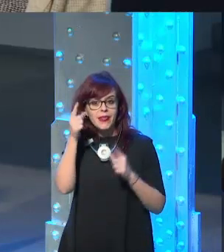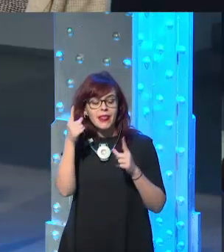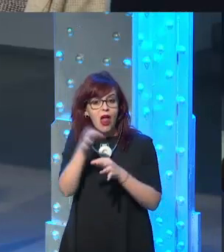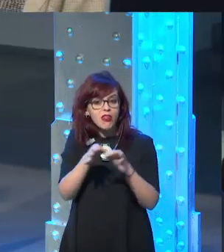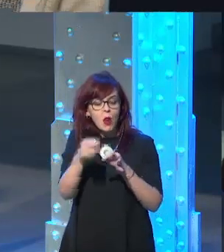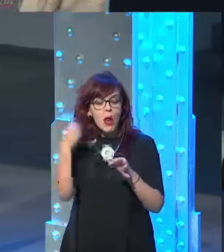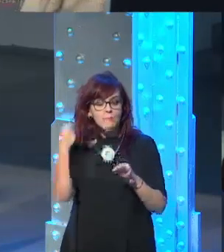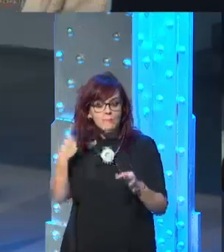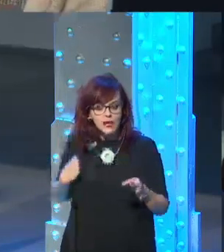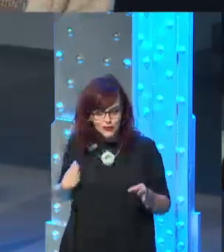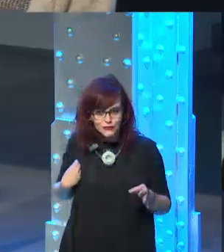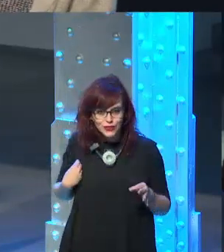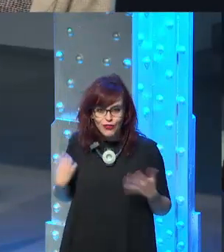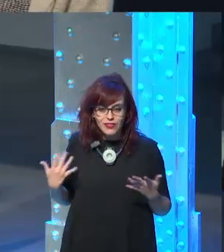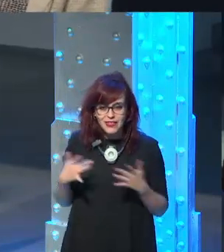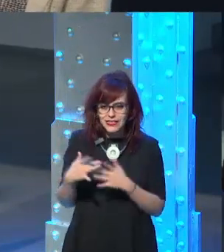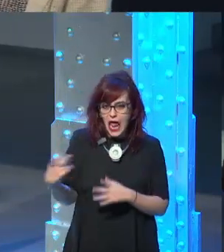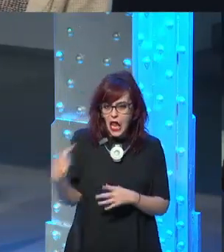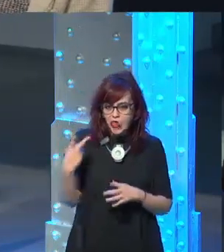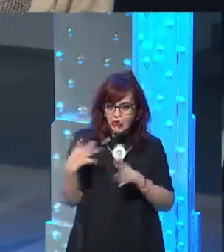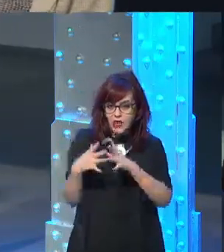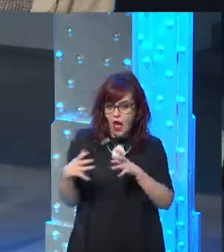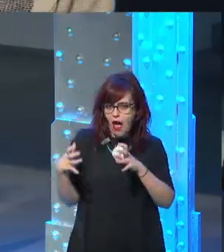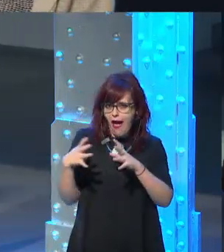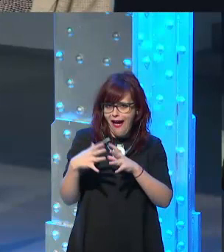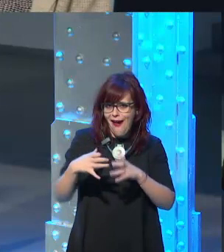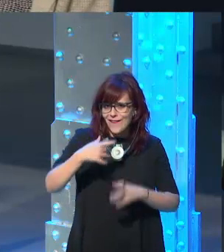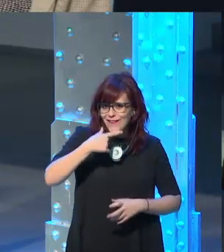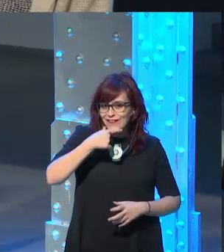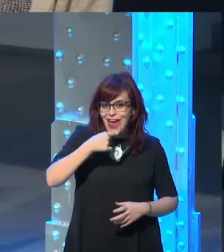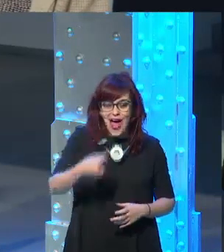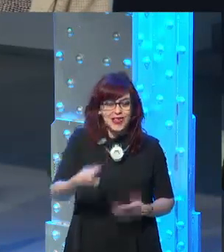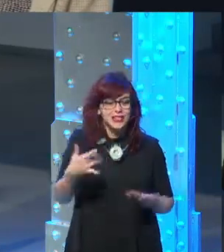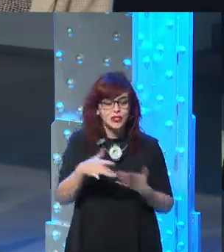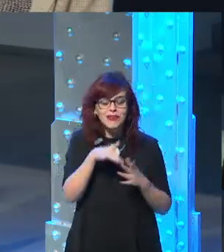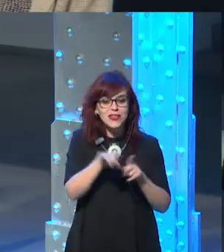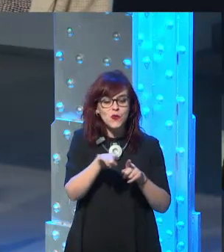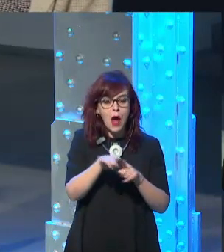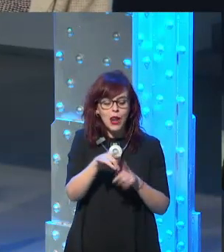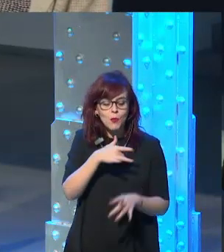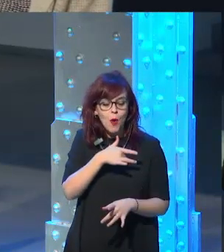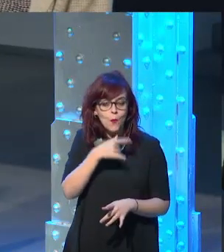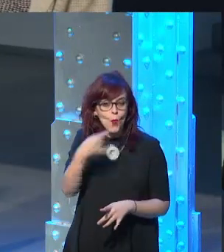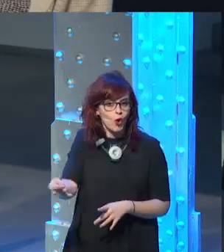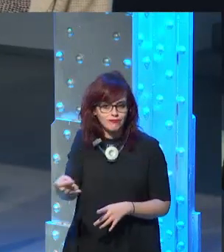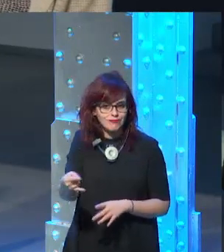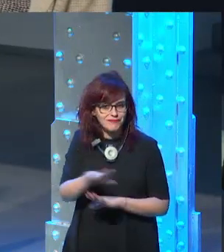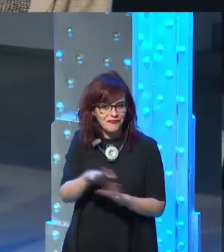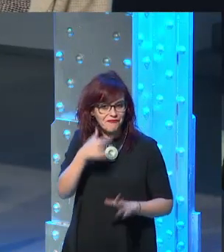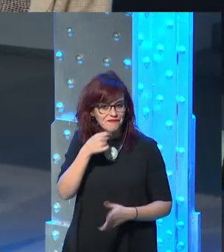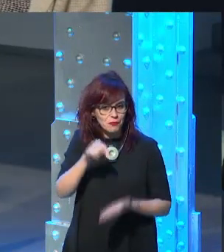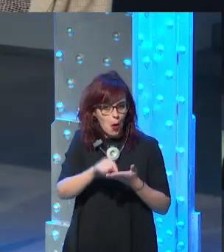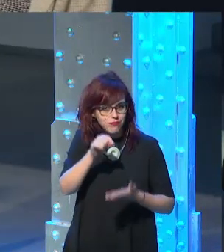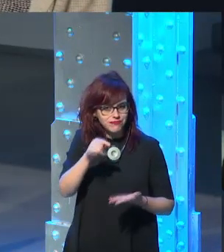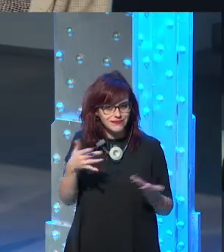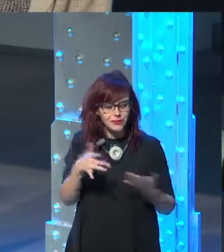todo realmente easy going, ha sido todo realmente fácil, ha sido, yo creo que un flechazo desde el primer momento, y